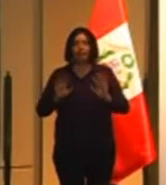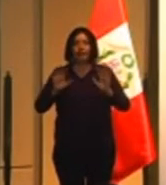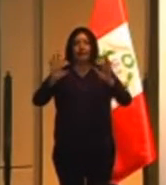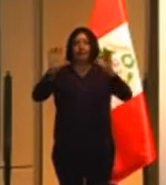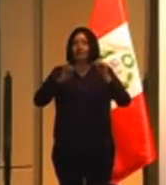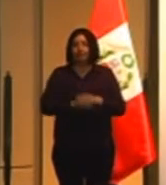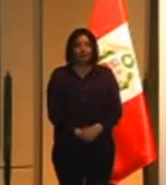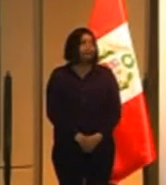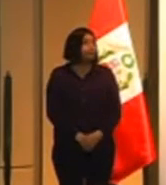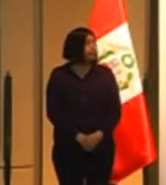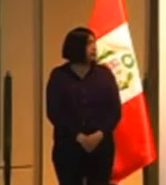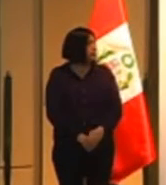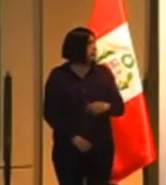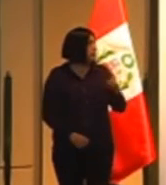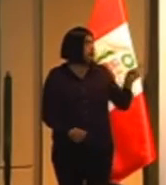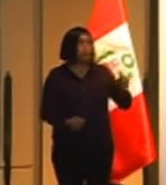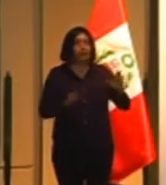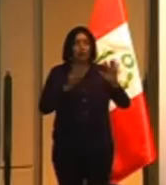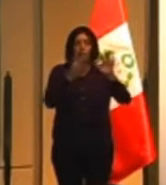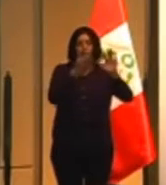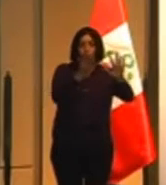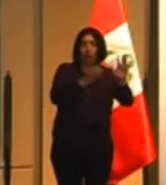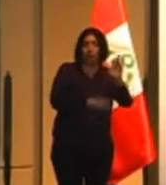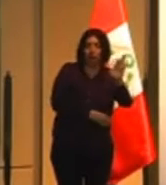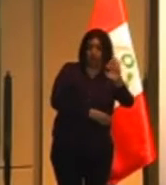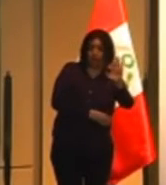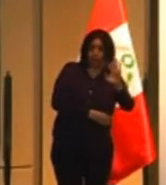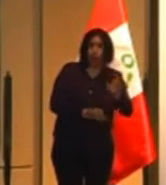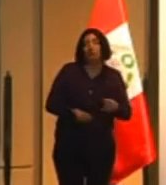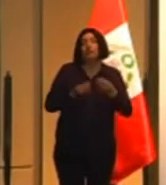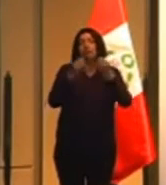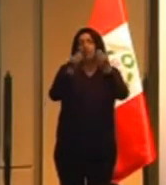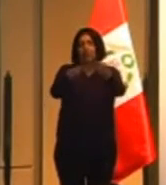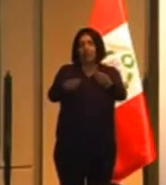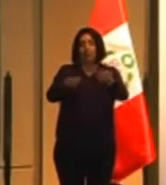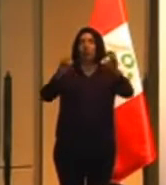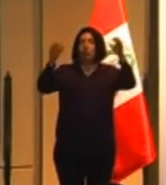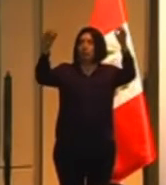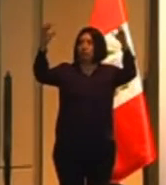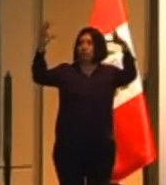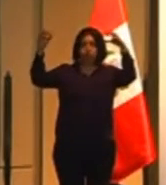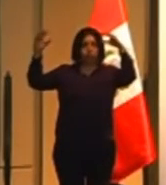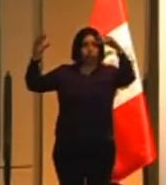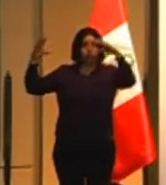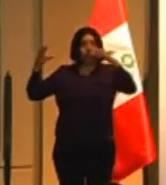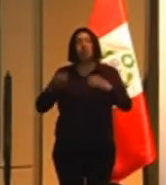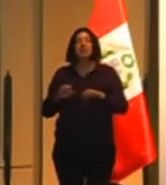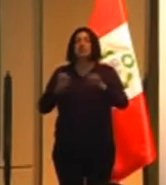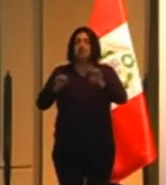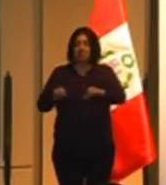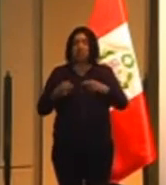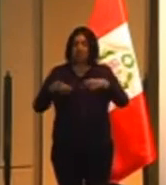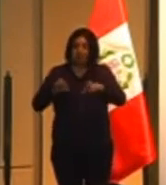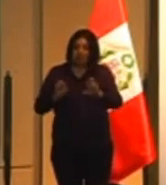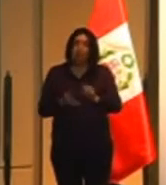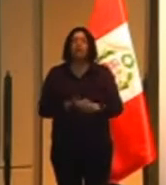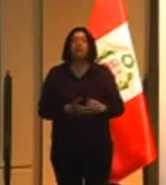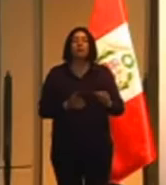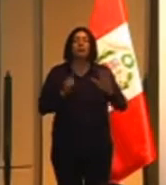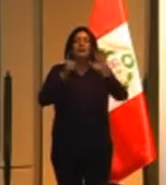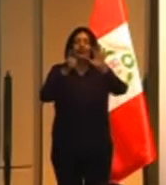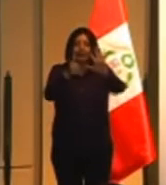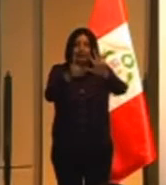esto, desde el 9 de febrero que entregamos esta iluminación LED, nos ha permitido albergar